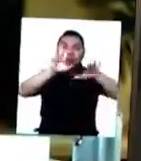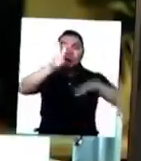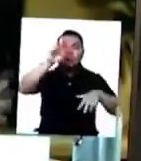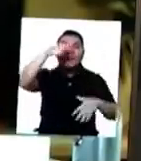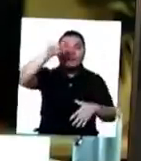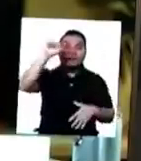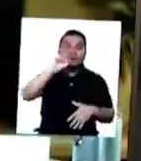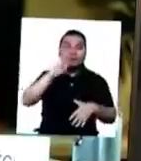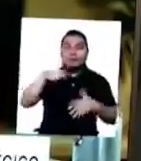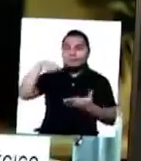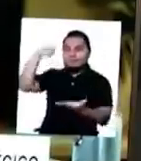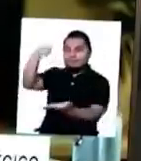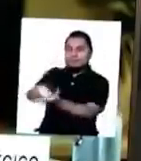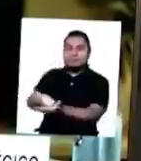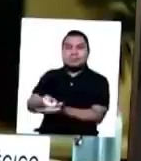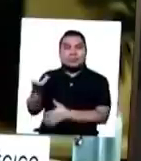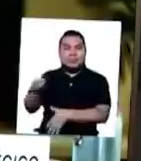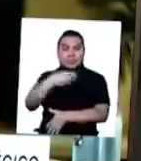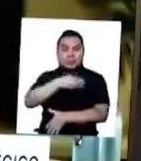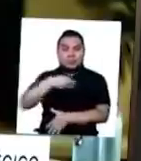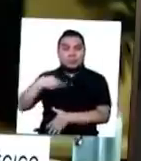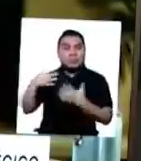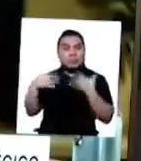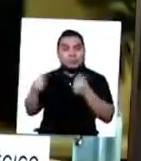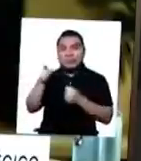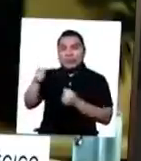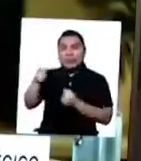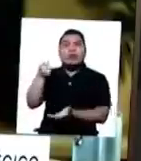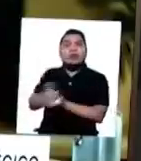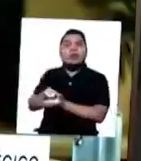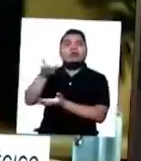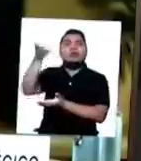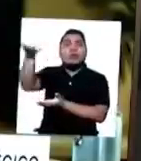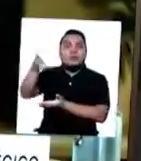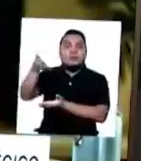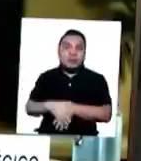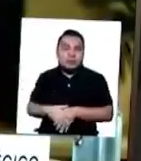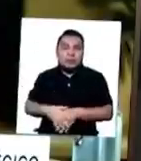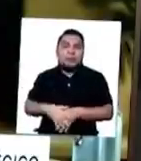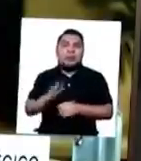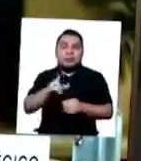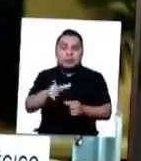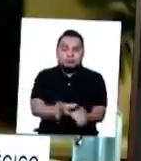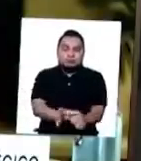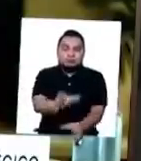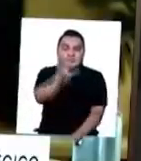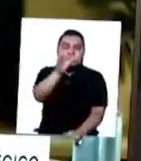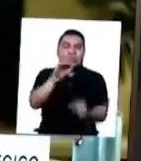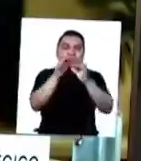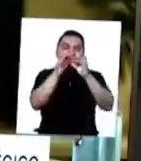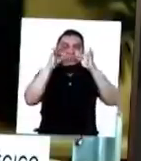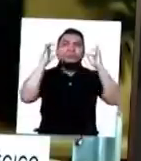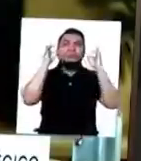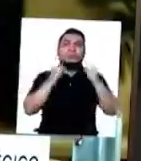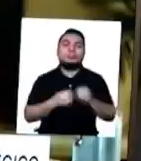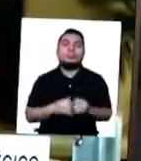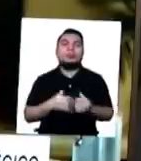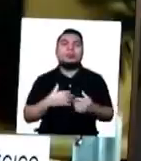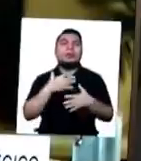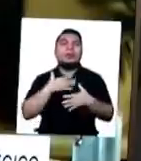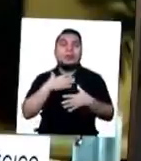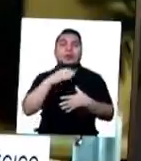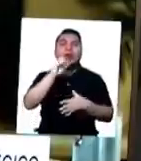Verde, que regala Roque Benavides. O sea, todo el mundo le regala lo que él no puede comprar con la más grande caja de